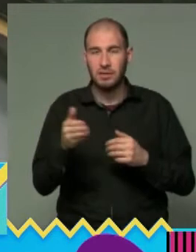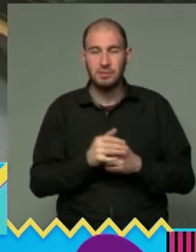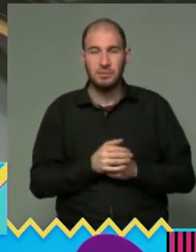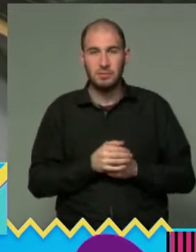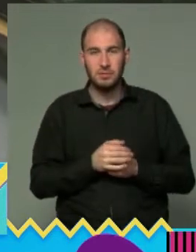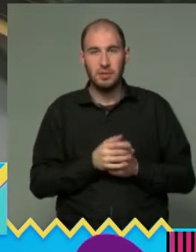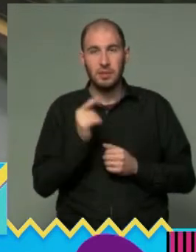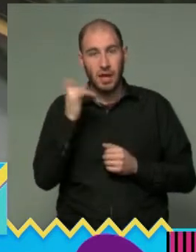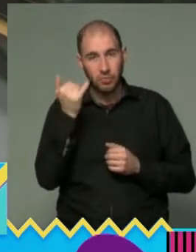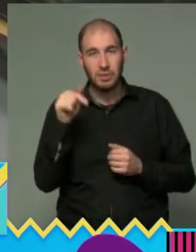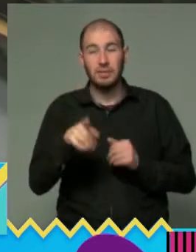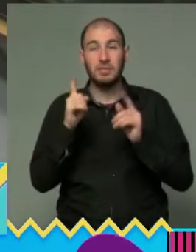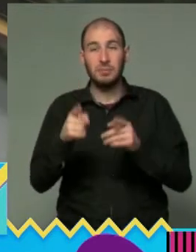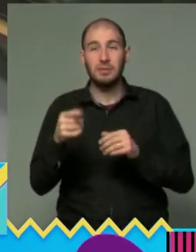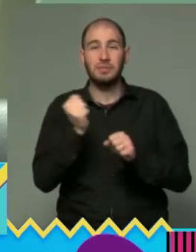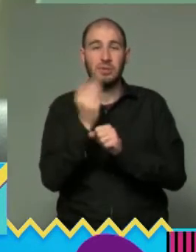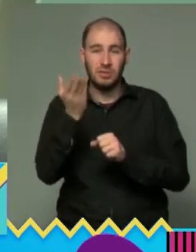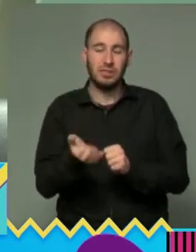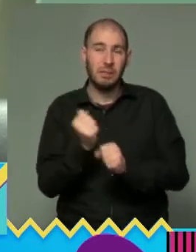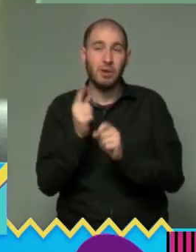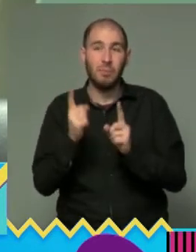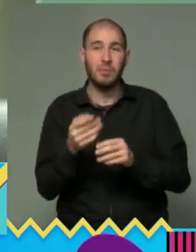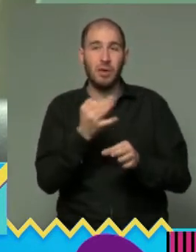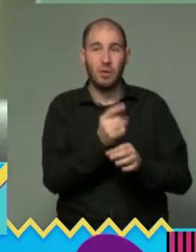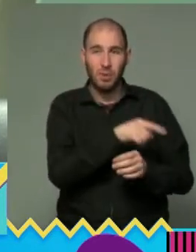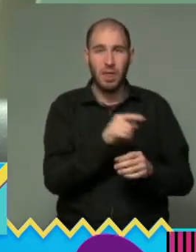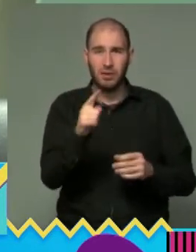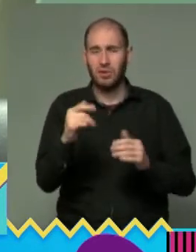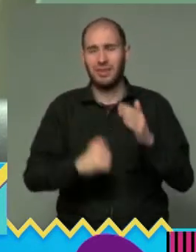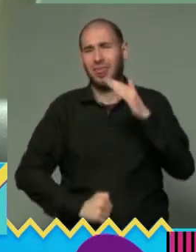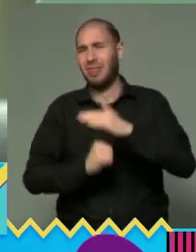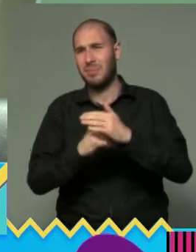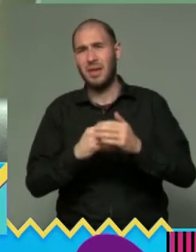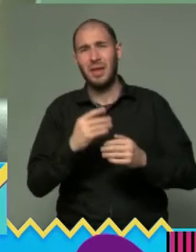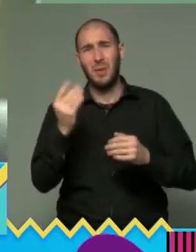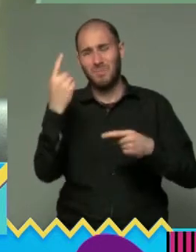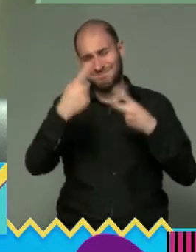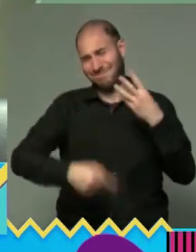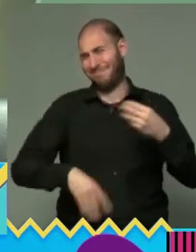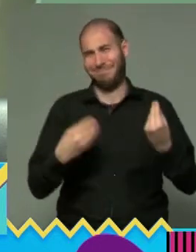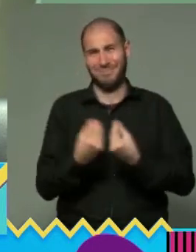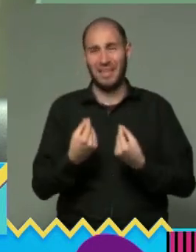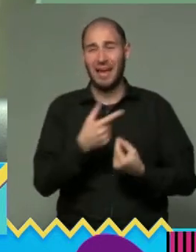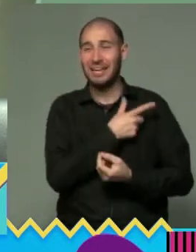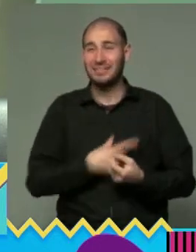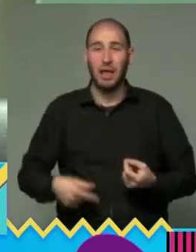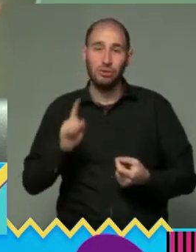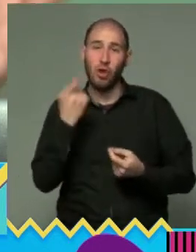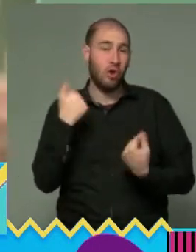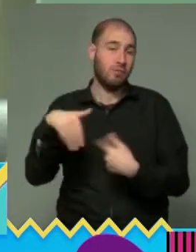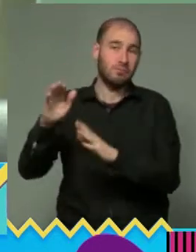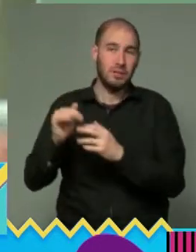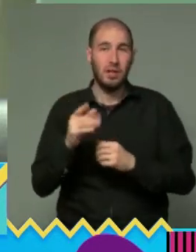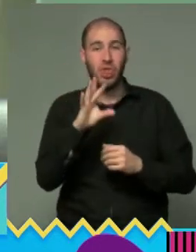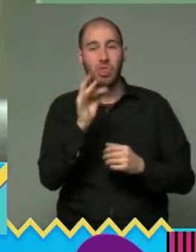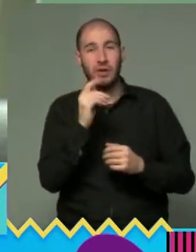OAL, ves que él también, el mismo laburante que vos en la escuela, que está sobrepasado con 400 casos, y que el Estado lo deja solo. Y vas a la